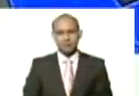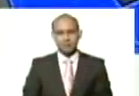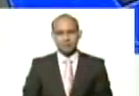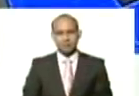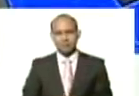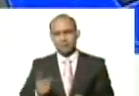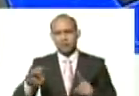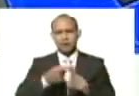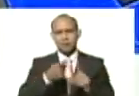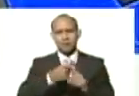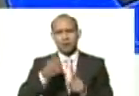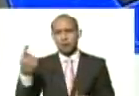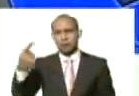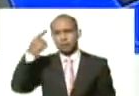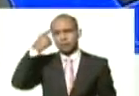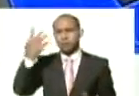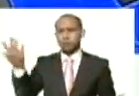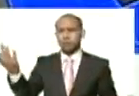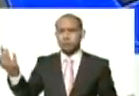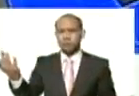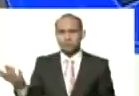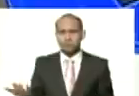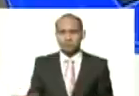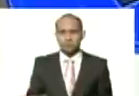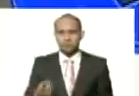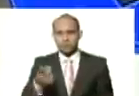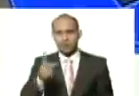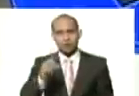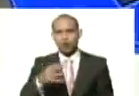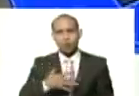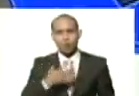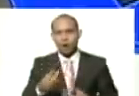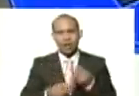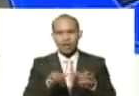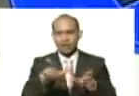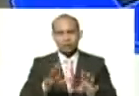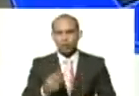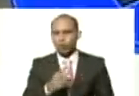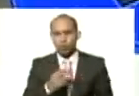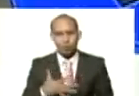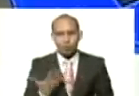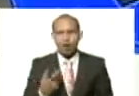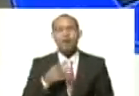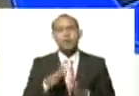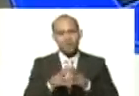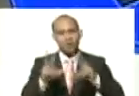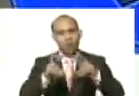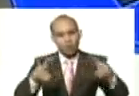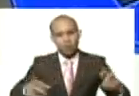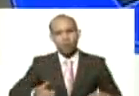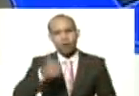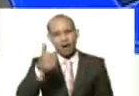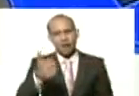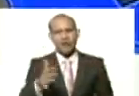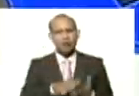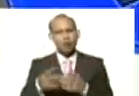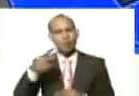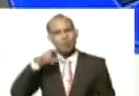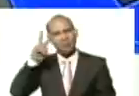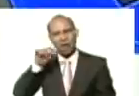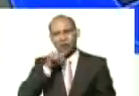Lo primero que me vino a la mente decirle fue, eso no debe ser así. Averigua bien, porque siempre hay mucha